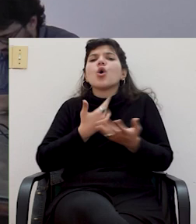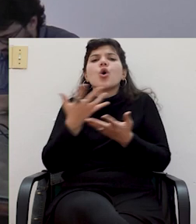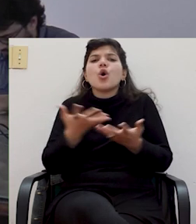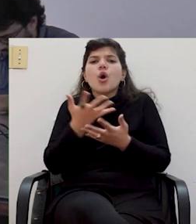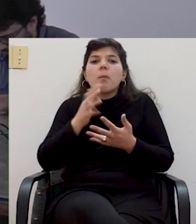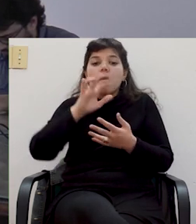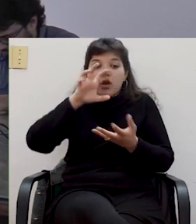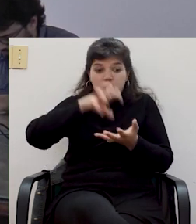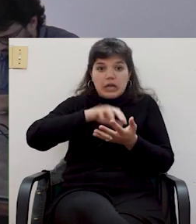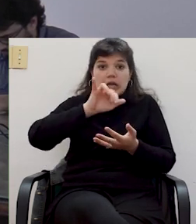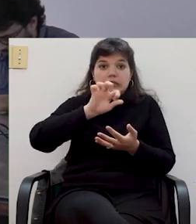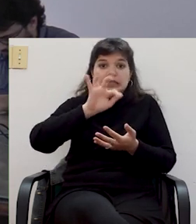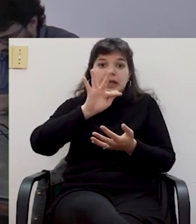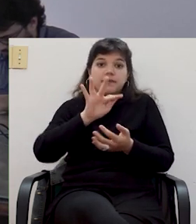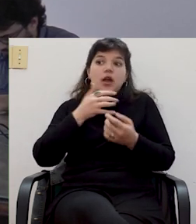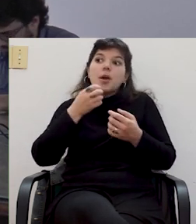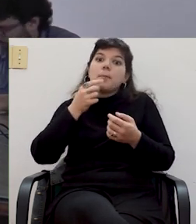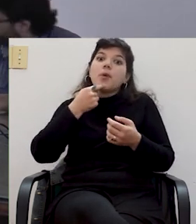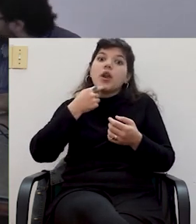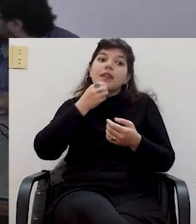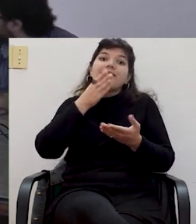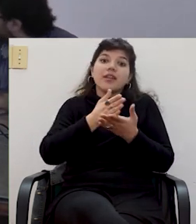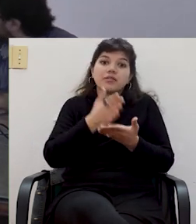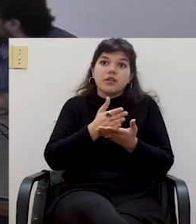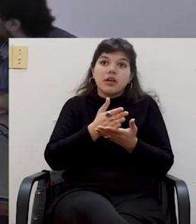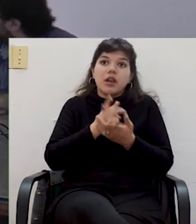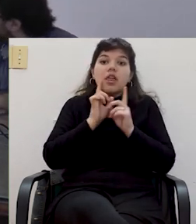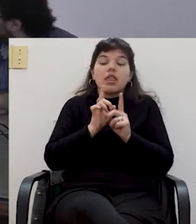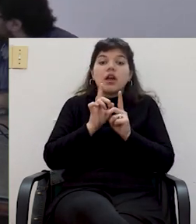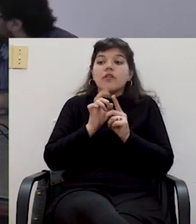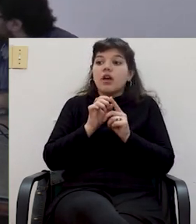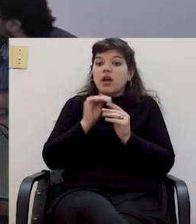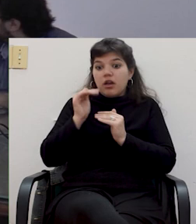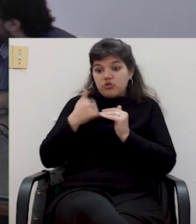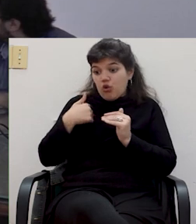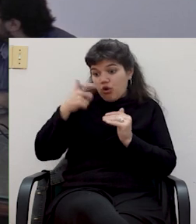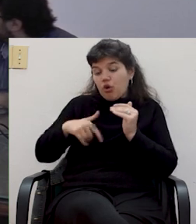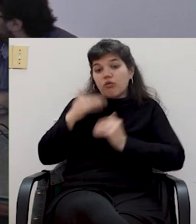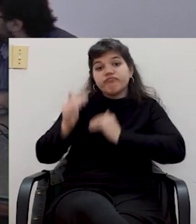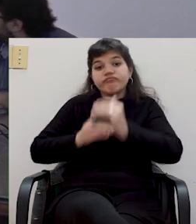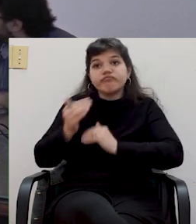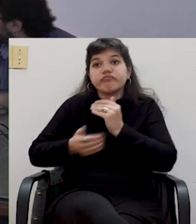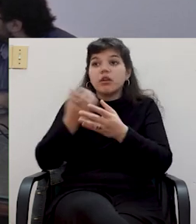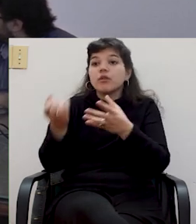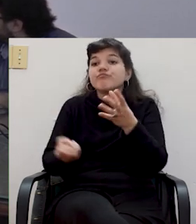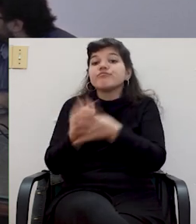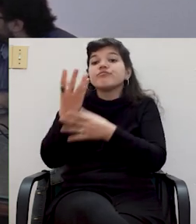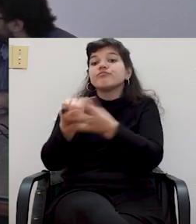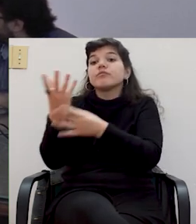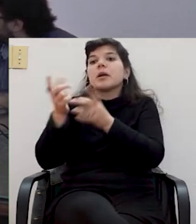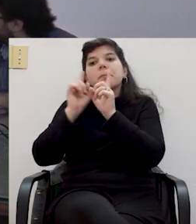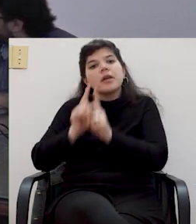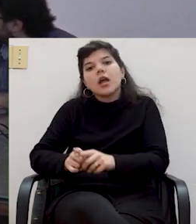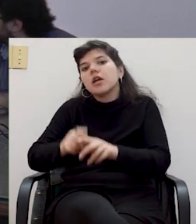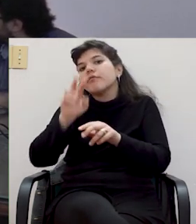ICEF políticas de bienestar, estaría reproduciendo un sujeto hegemónico y